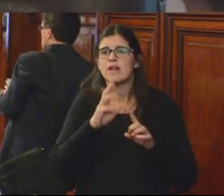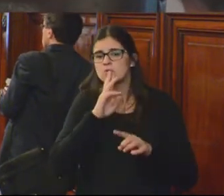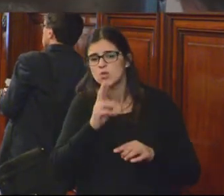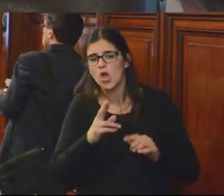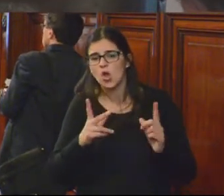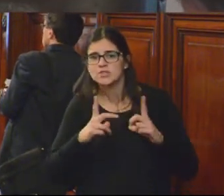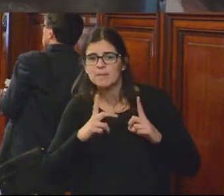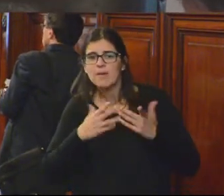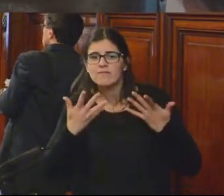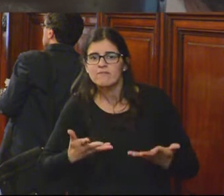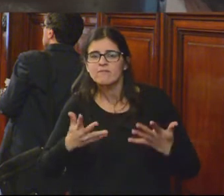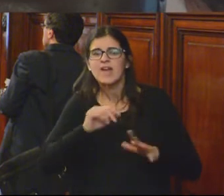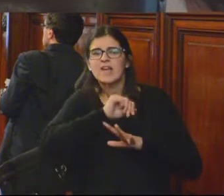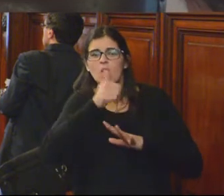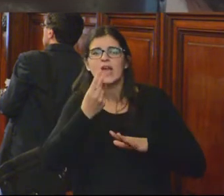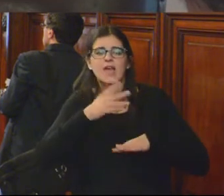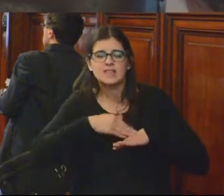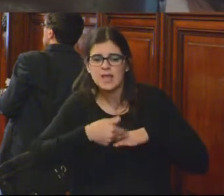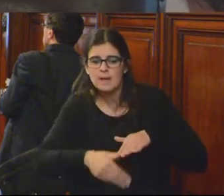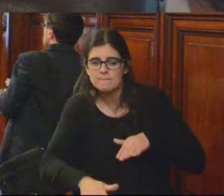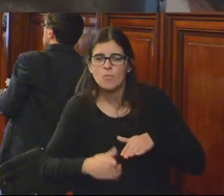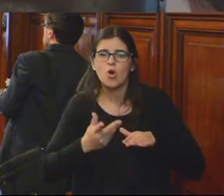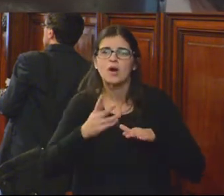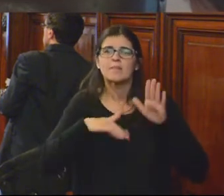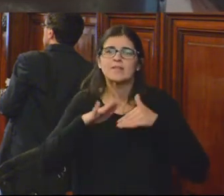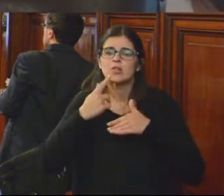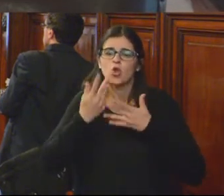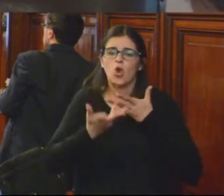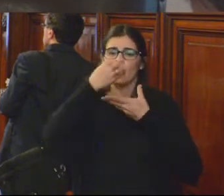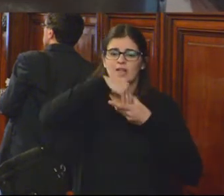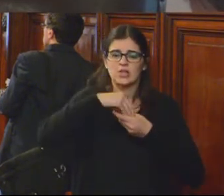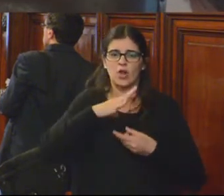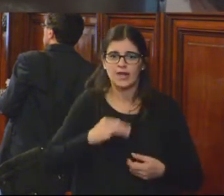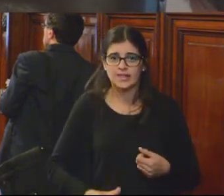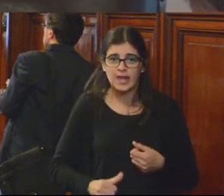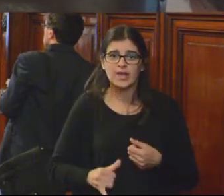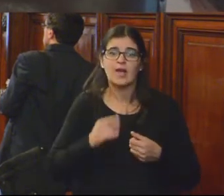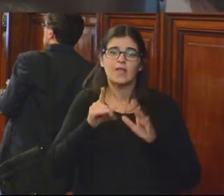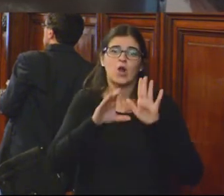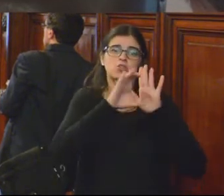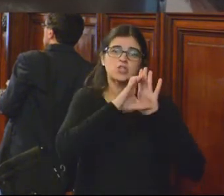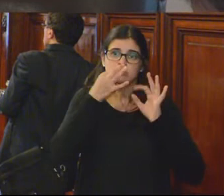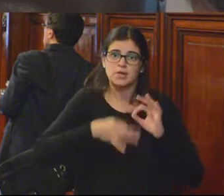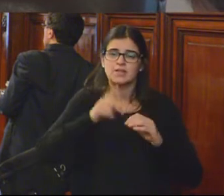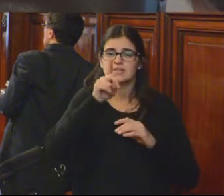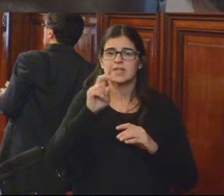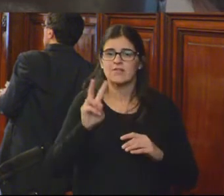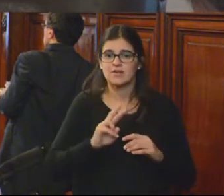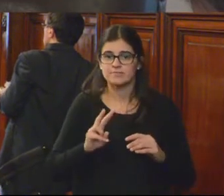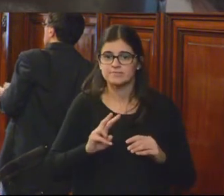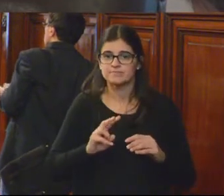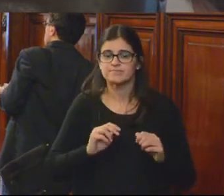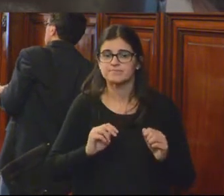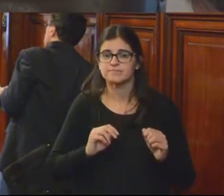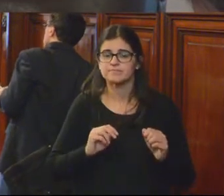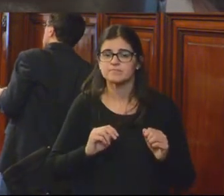espera lograr en qué tiempo respecto al contenido actual de la Constitución Bolivariana, pero sí